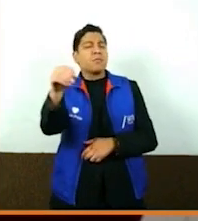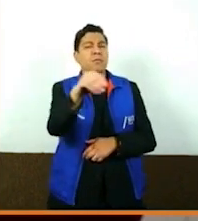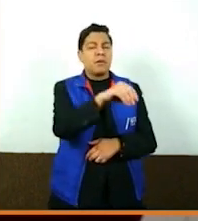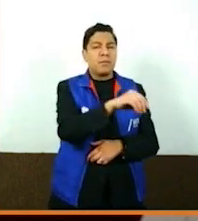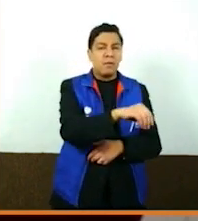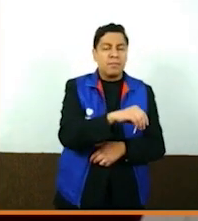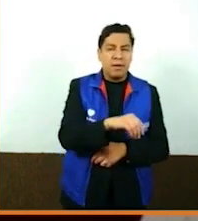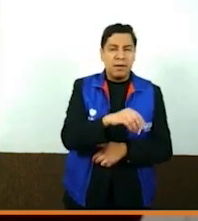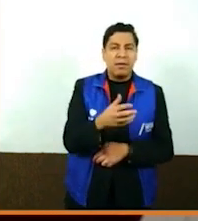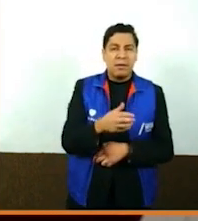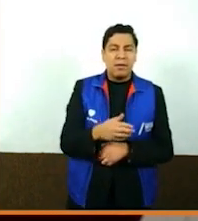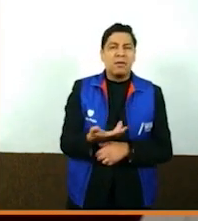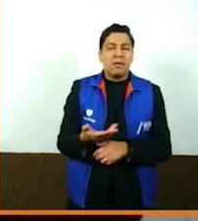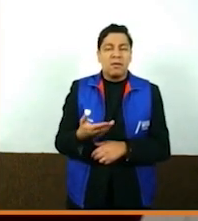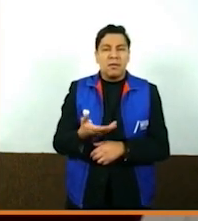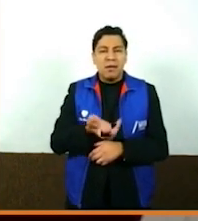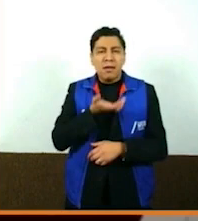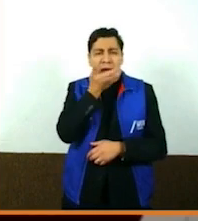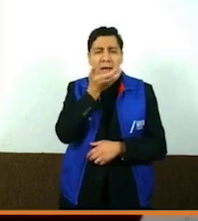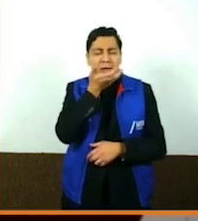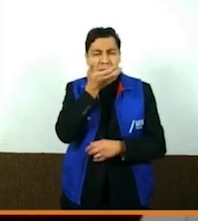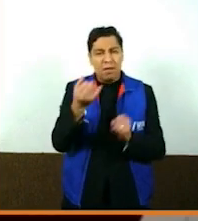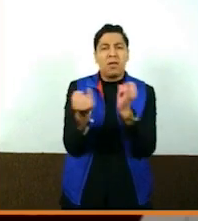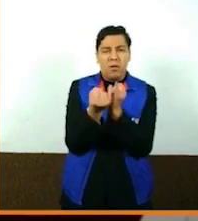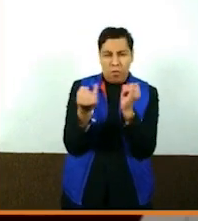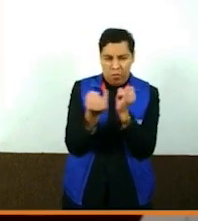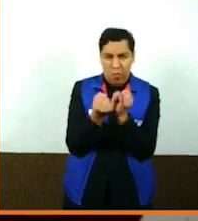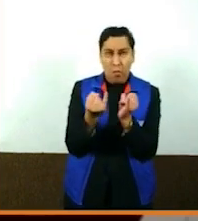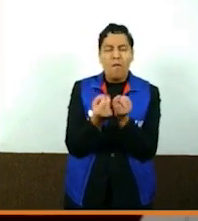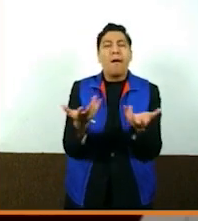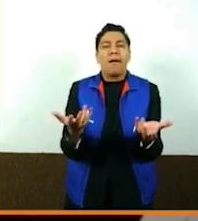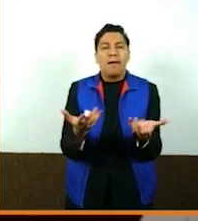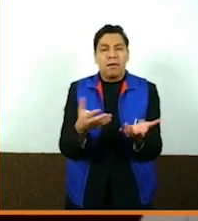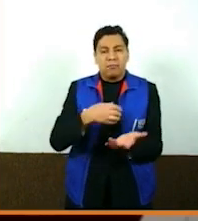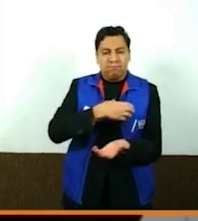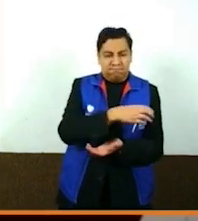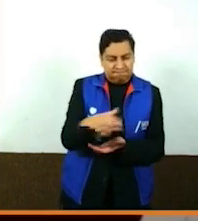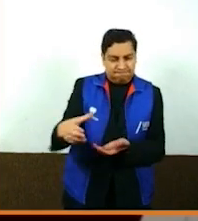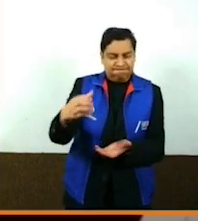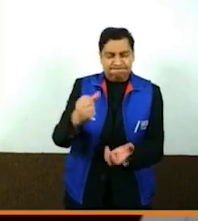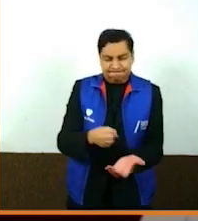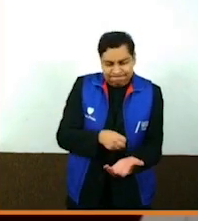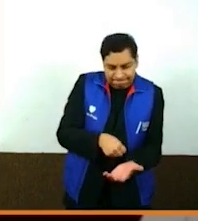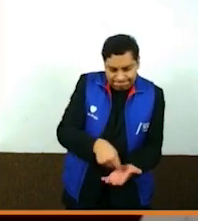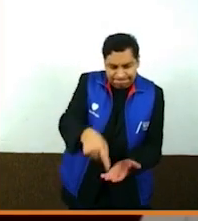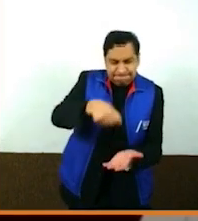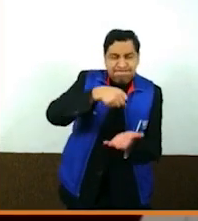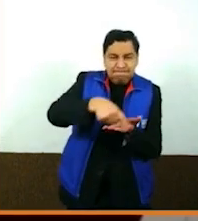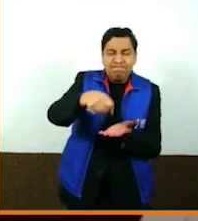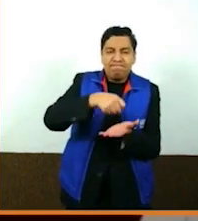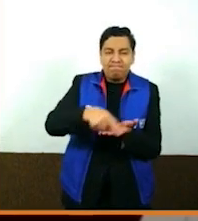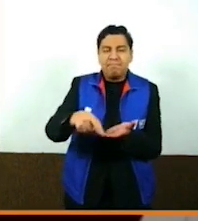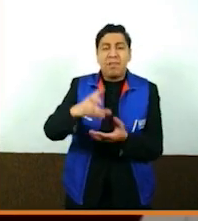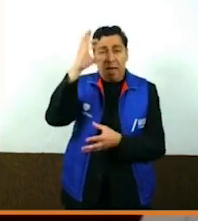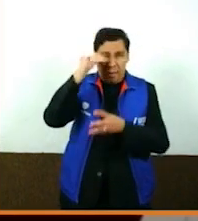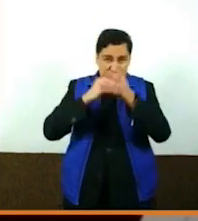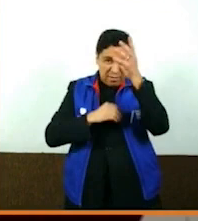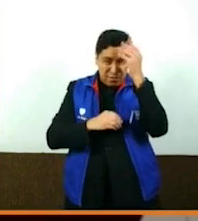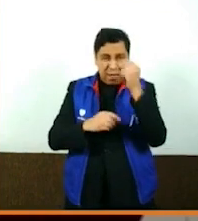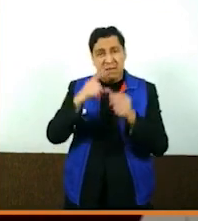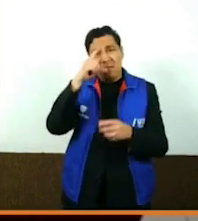caña, el tema de no al trabajo infantil. Han sido grandes aprendizajes, desaprendizajes y grandes retos. Hemos sido